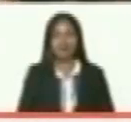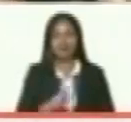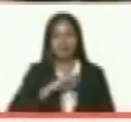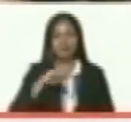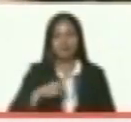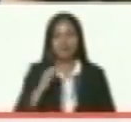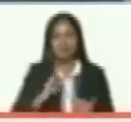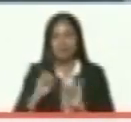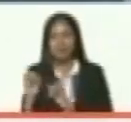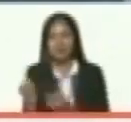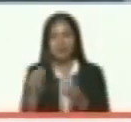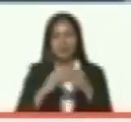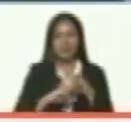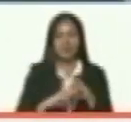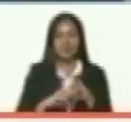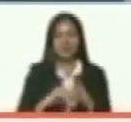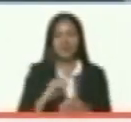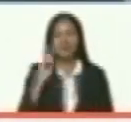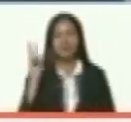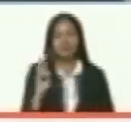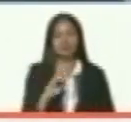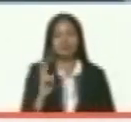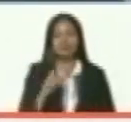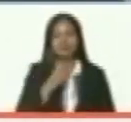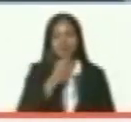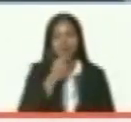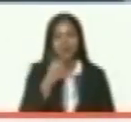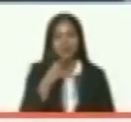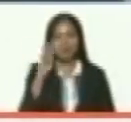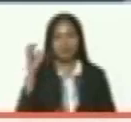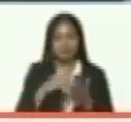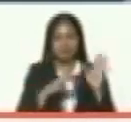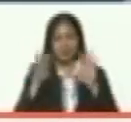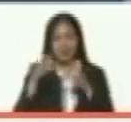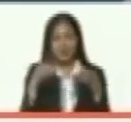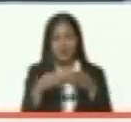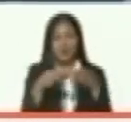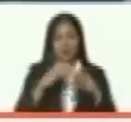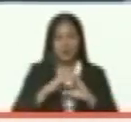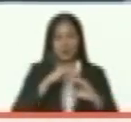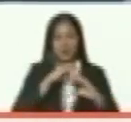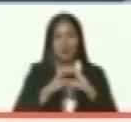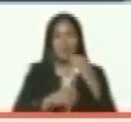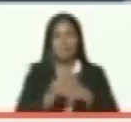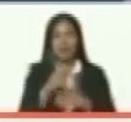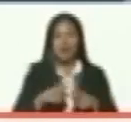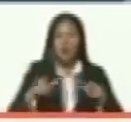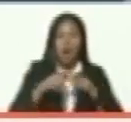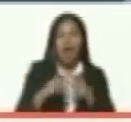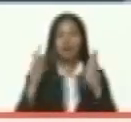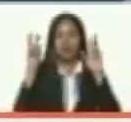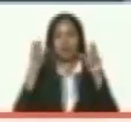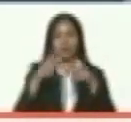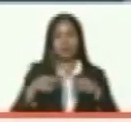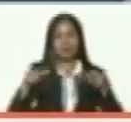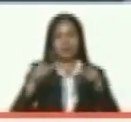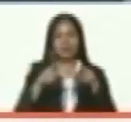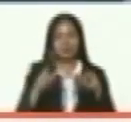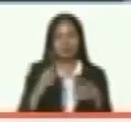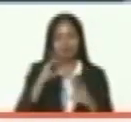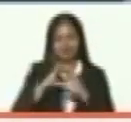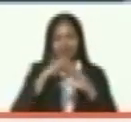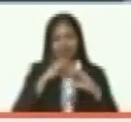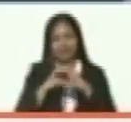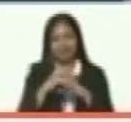nosotros estamos configurando en la misión transporte 2.000 nuevas unidades de paquete, nuevecitas de